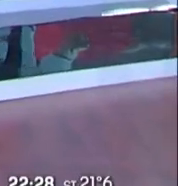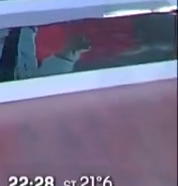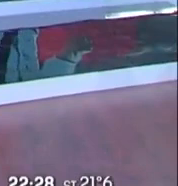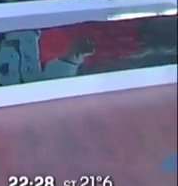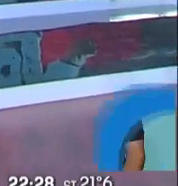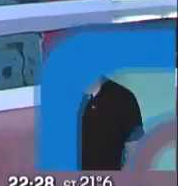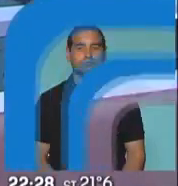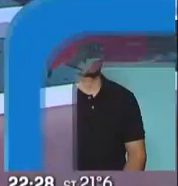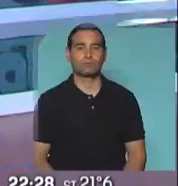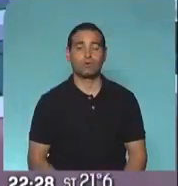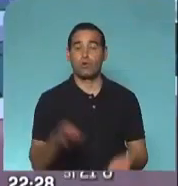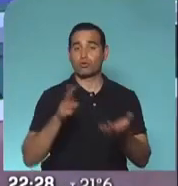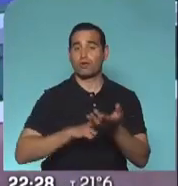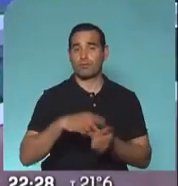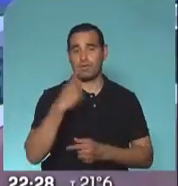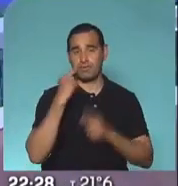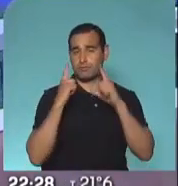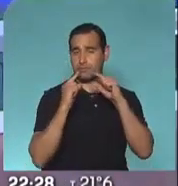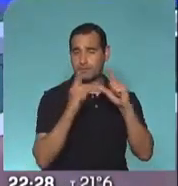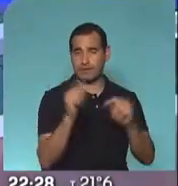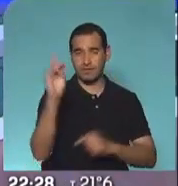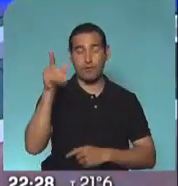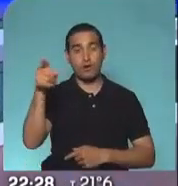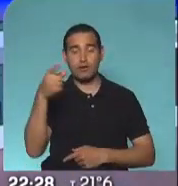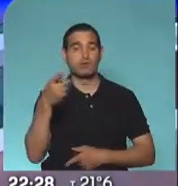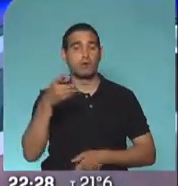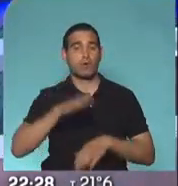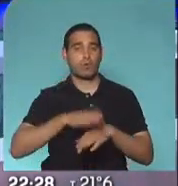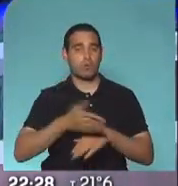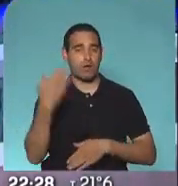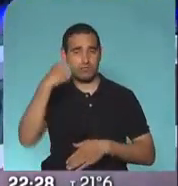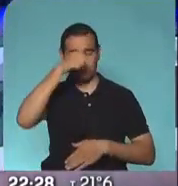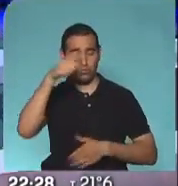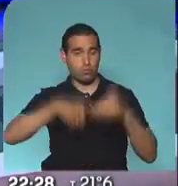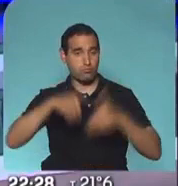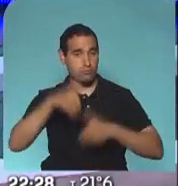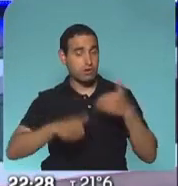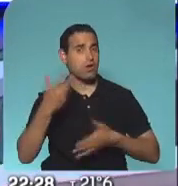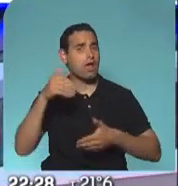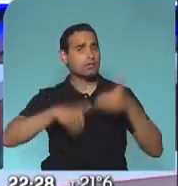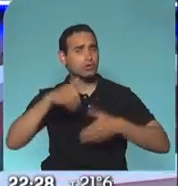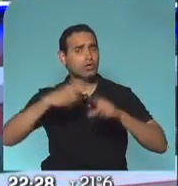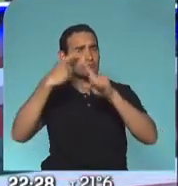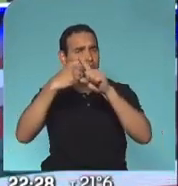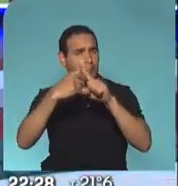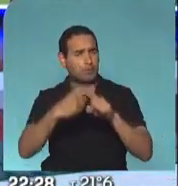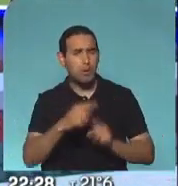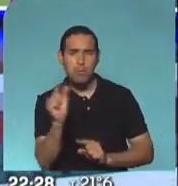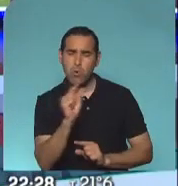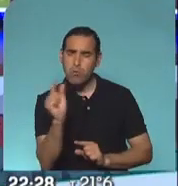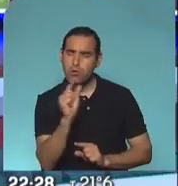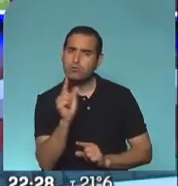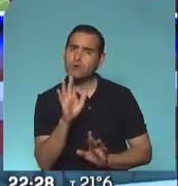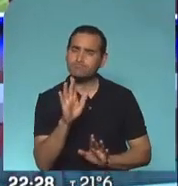Una nueva jornada de protestas ha habido en Bolivia a raíz de las elecciones del domingo, elecciones cuyo recuento provisional se